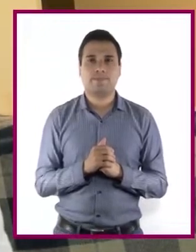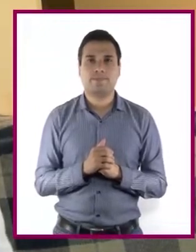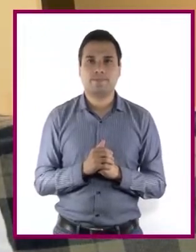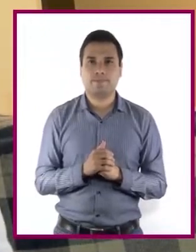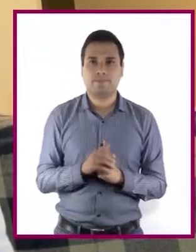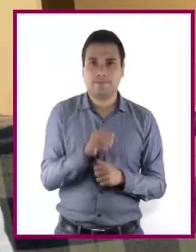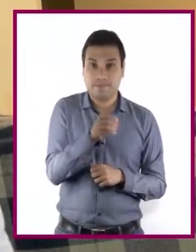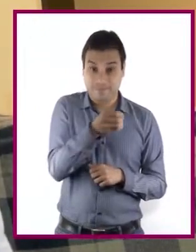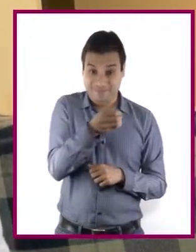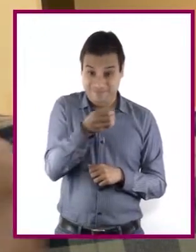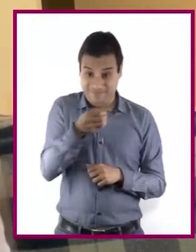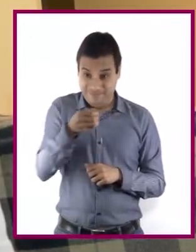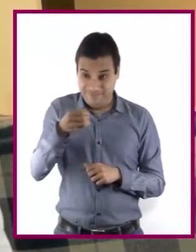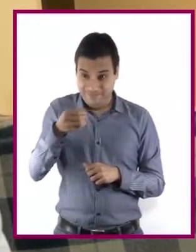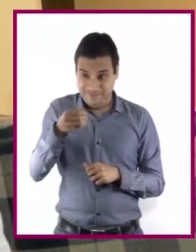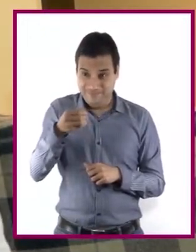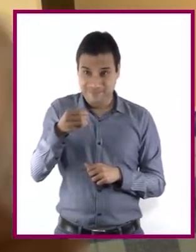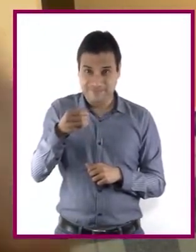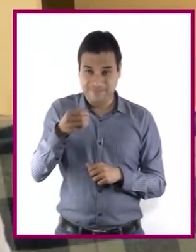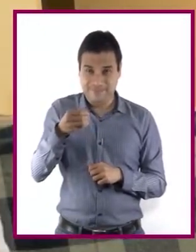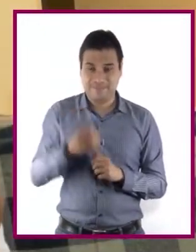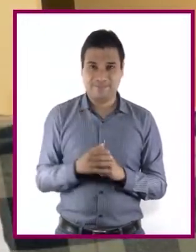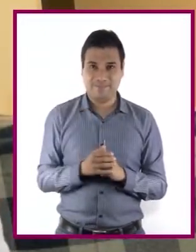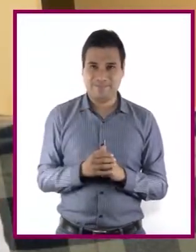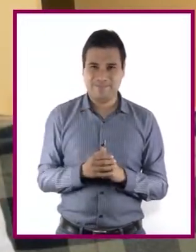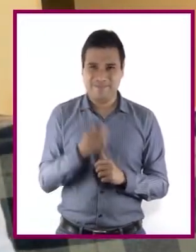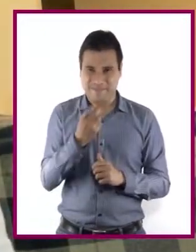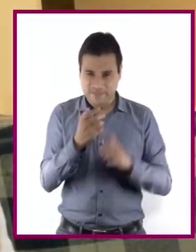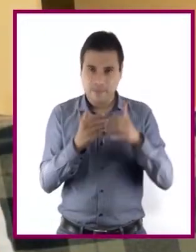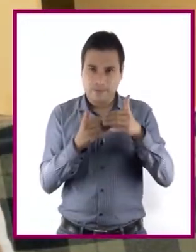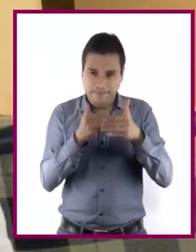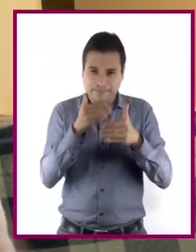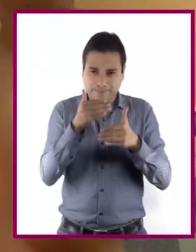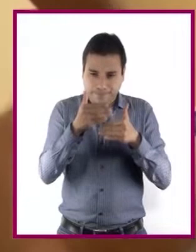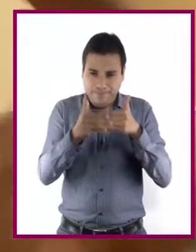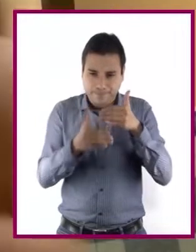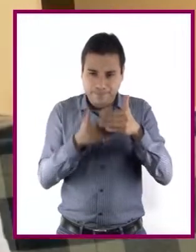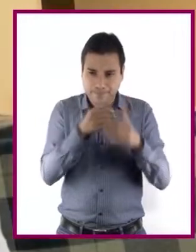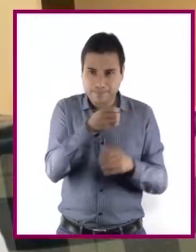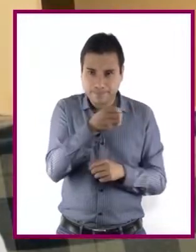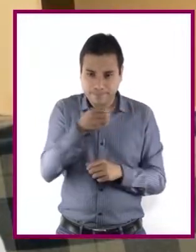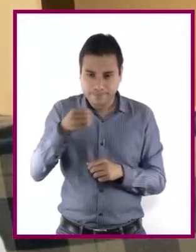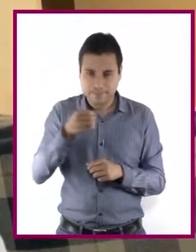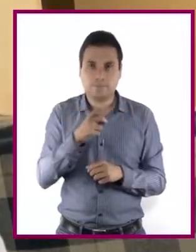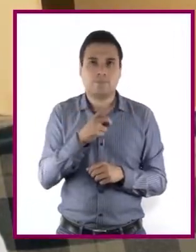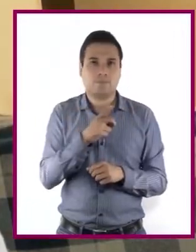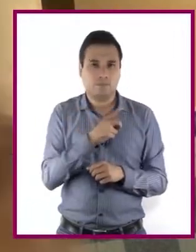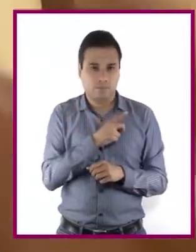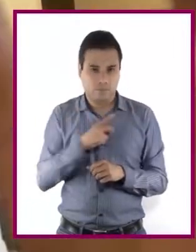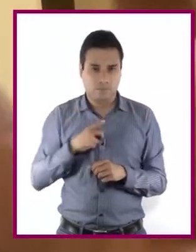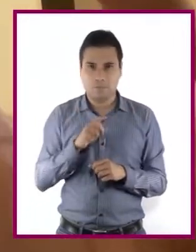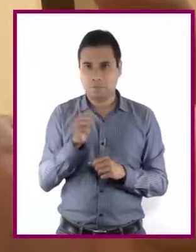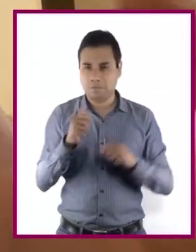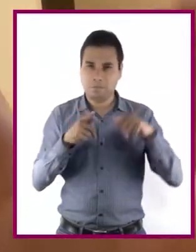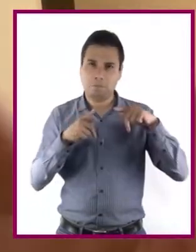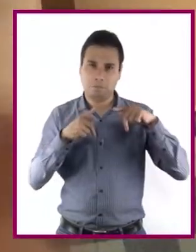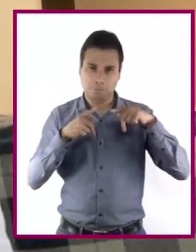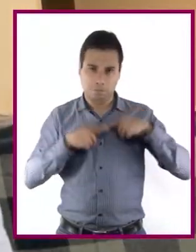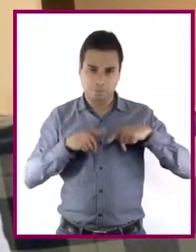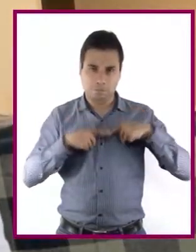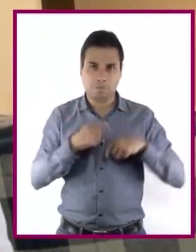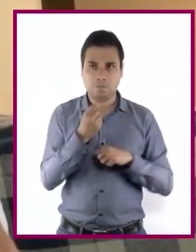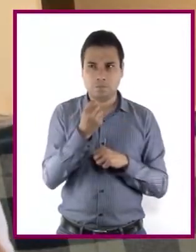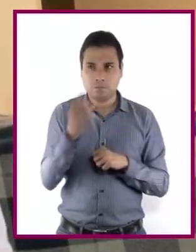Durante este andar de los personajes, es muy importante que haya otros personajes que pongan a prueba